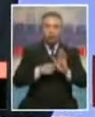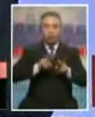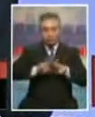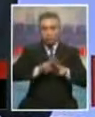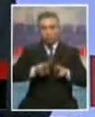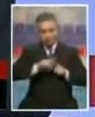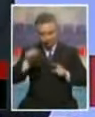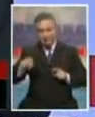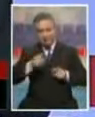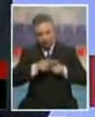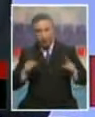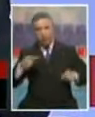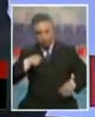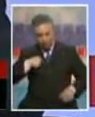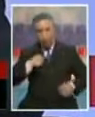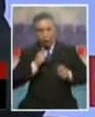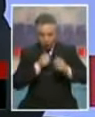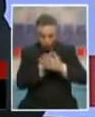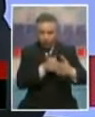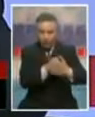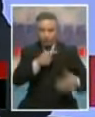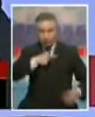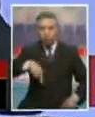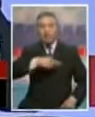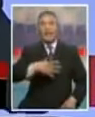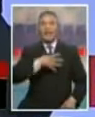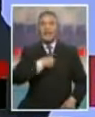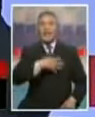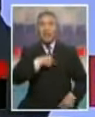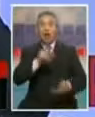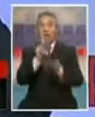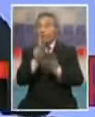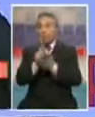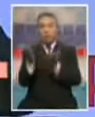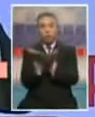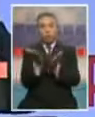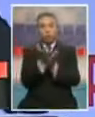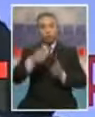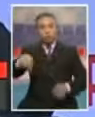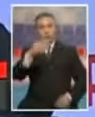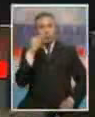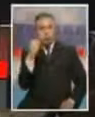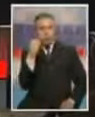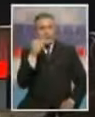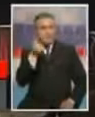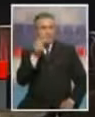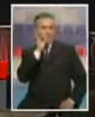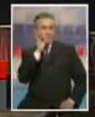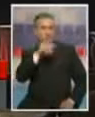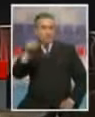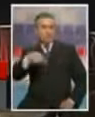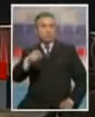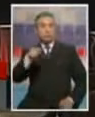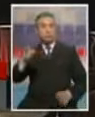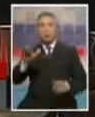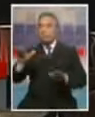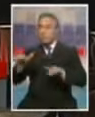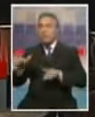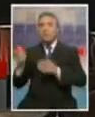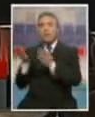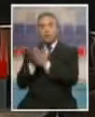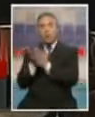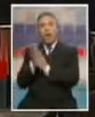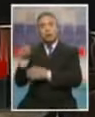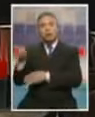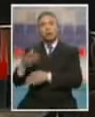Mi combate, nuestro combate, es que los hijos de los diputados que tienen gran educación sea la misma que tengan los hijos de los obreros. Tan simple como eso,